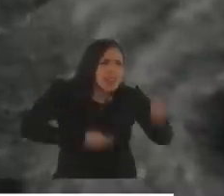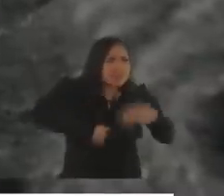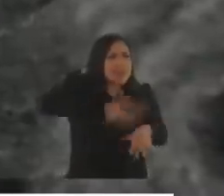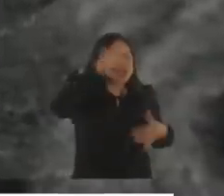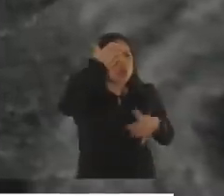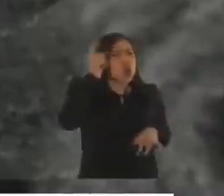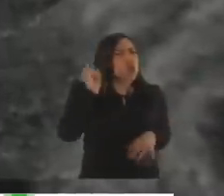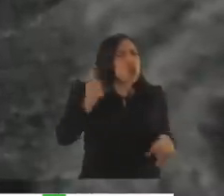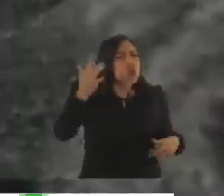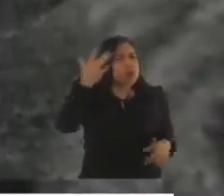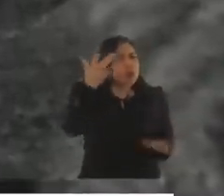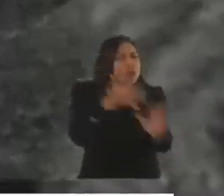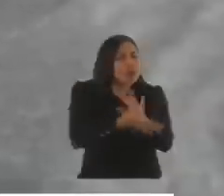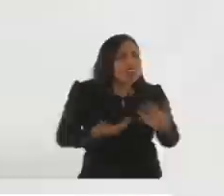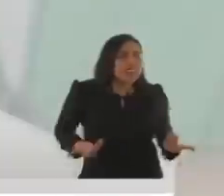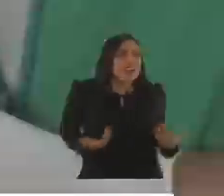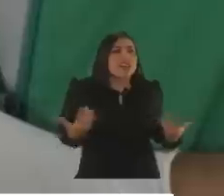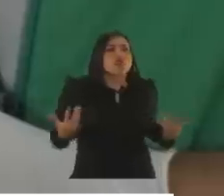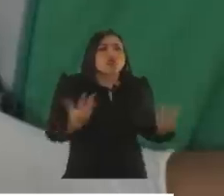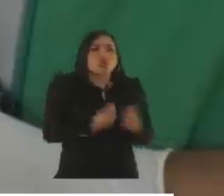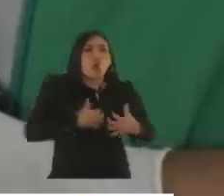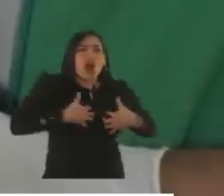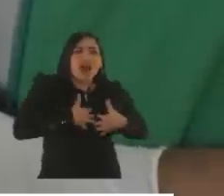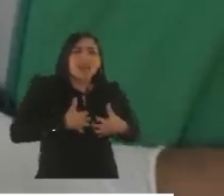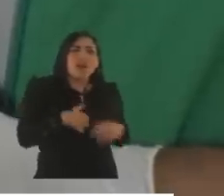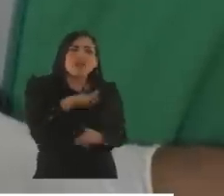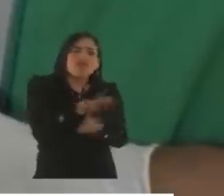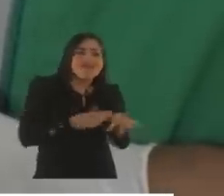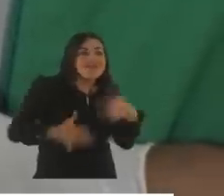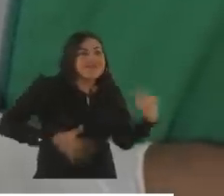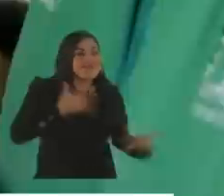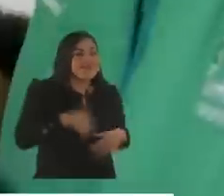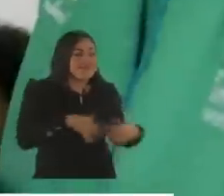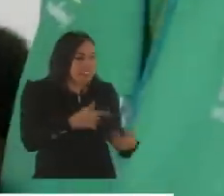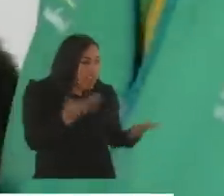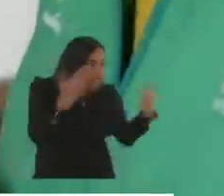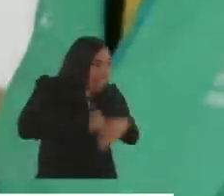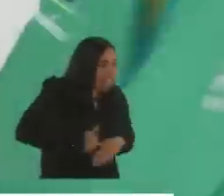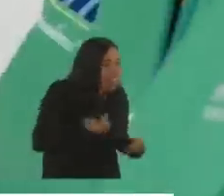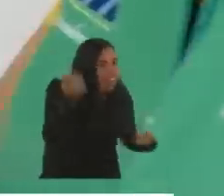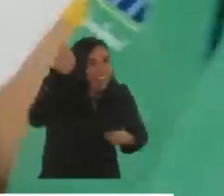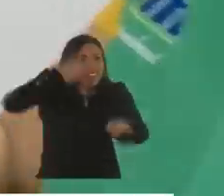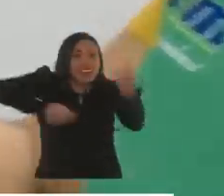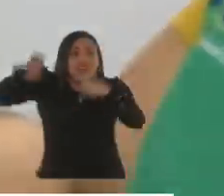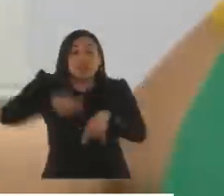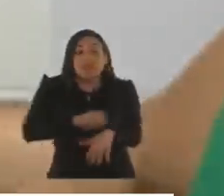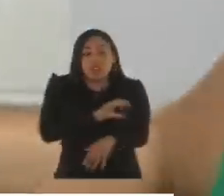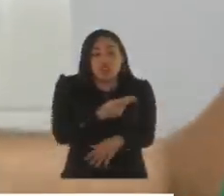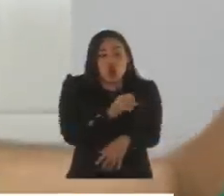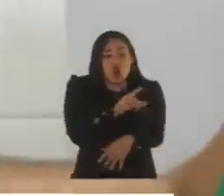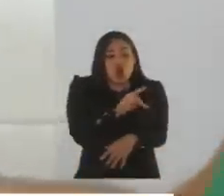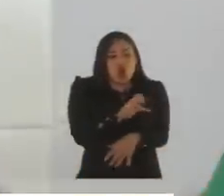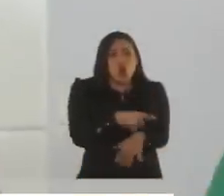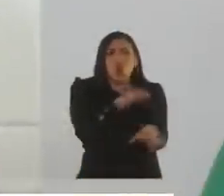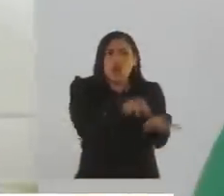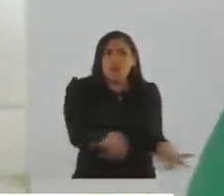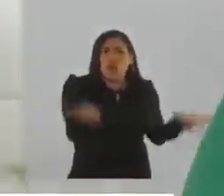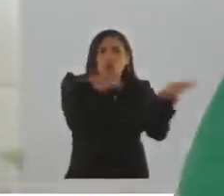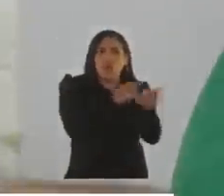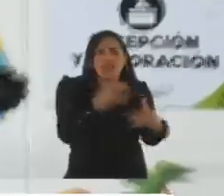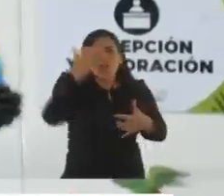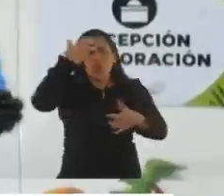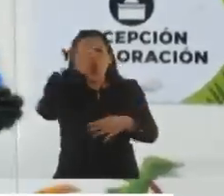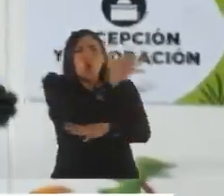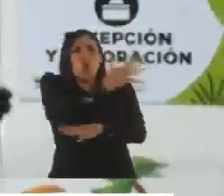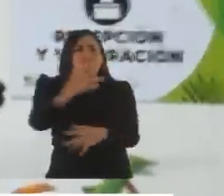debe a que son animales muy carismáticos. El mono choruco, según los expertos, es una especie muy importante para los bosques